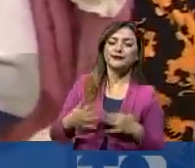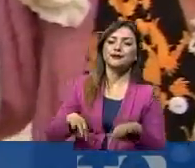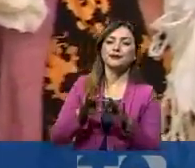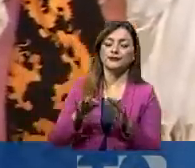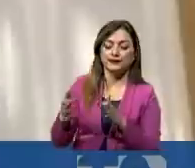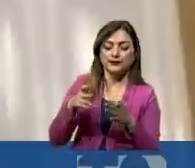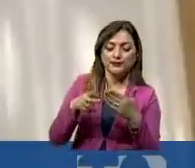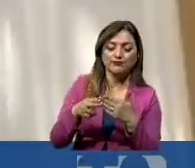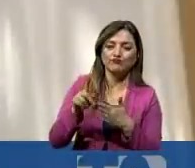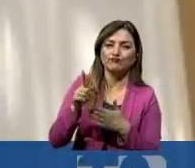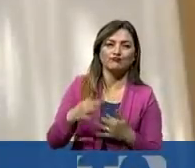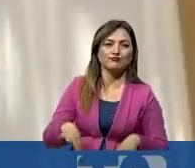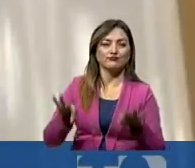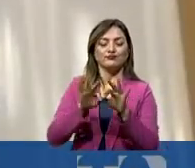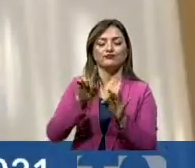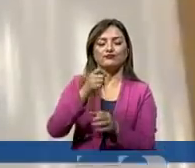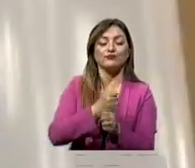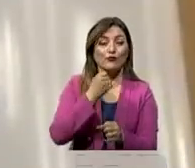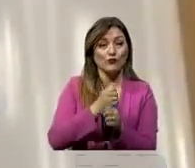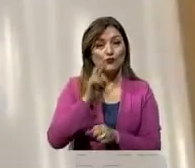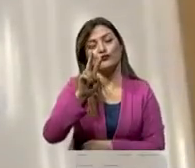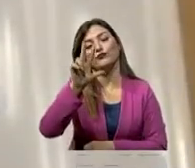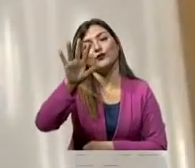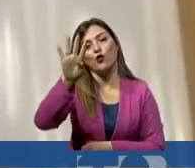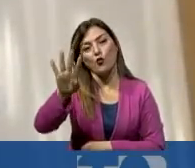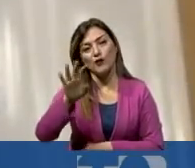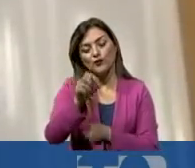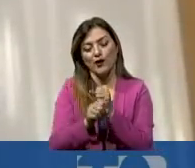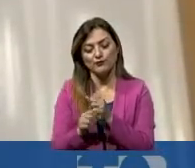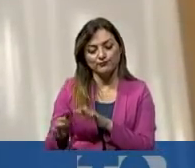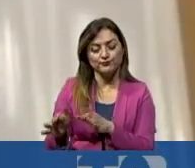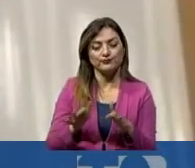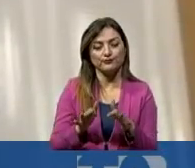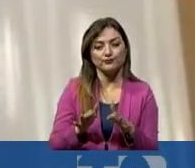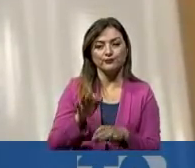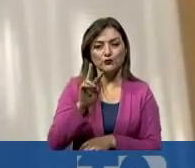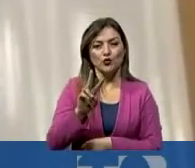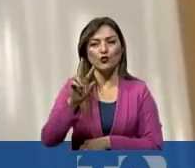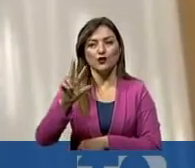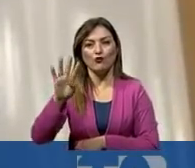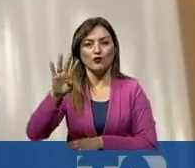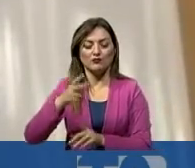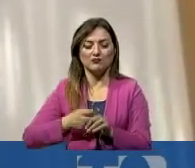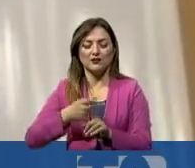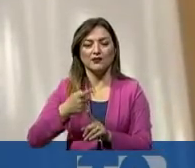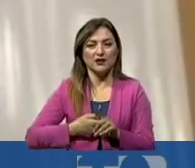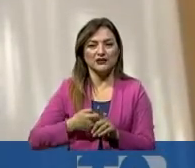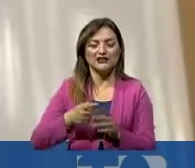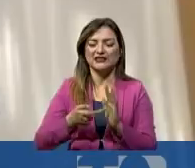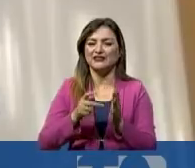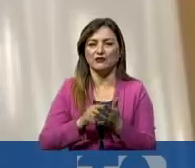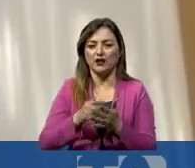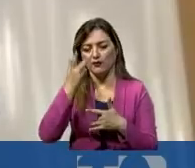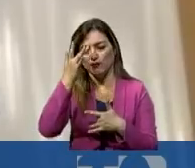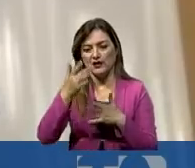este tratamiento. Si usted ha trabajado 2, 3, 4 años de un tratamiento y no tiene 2, 3, 4 meses, es una regresión